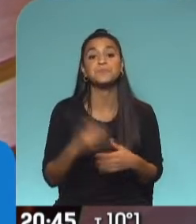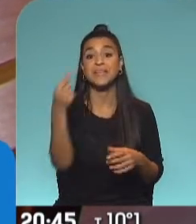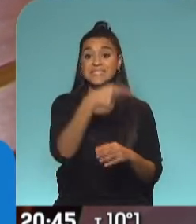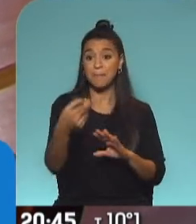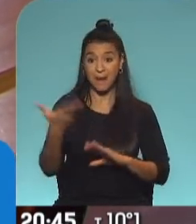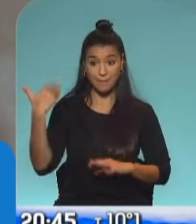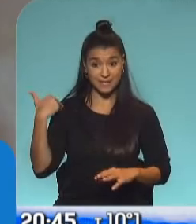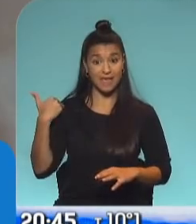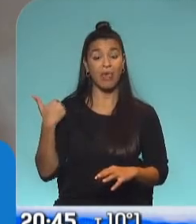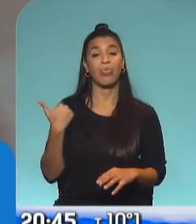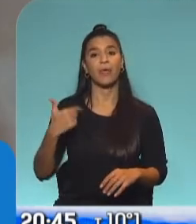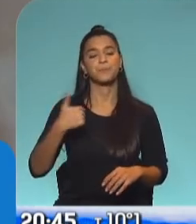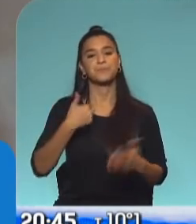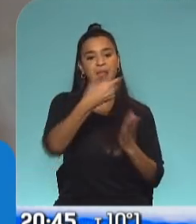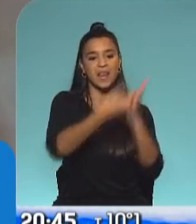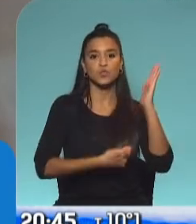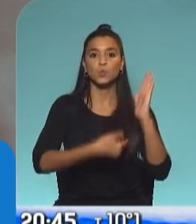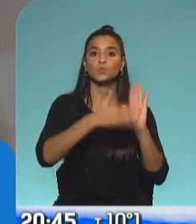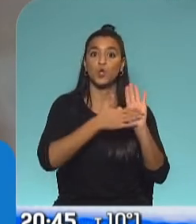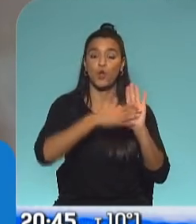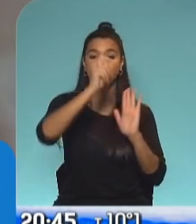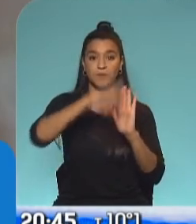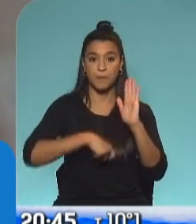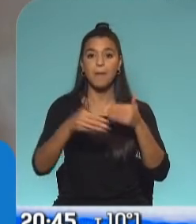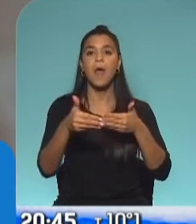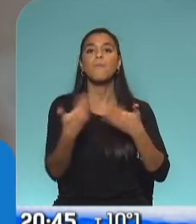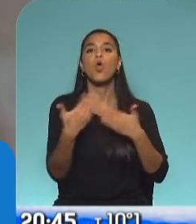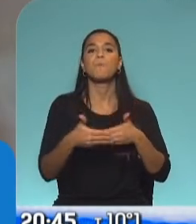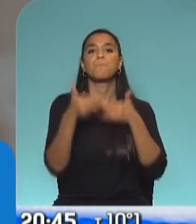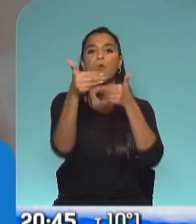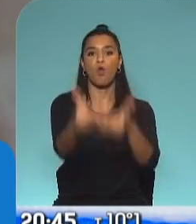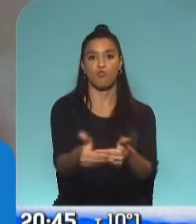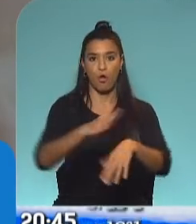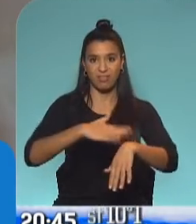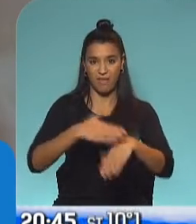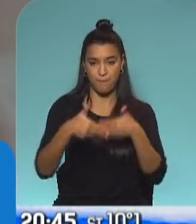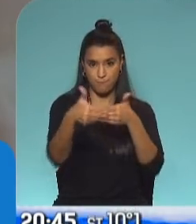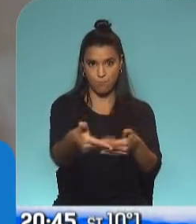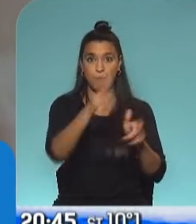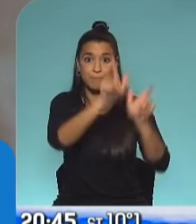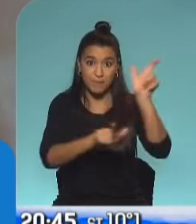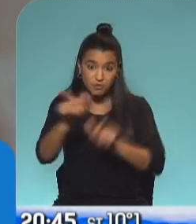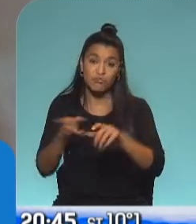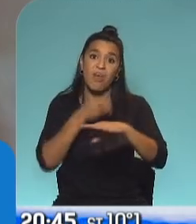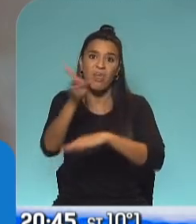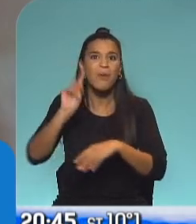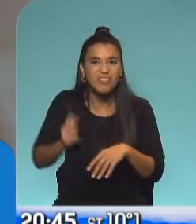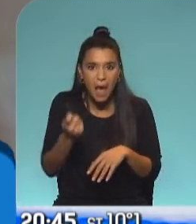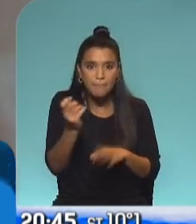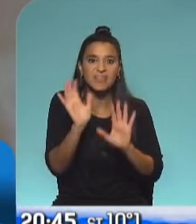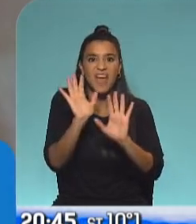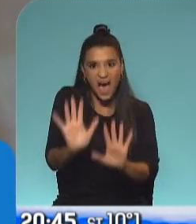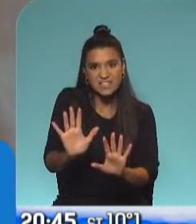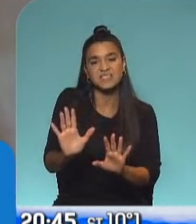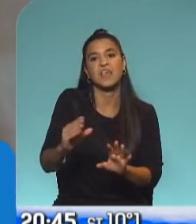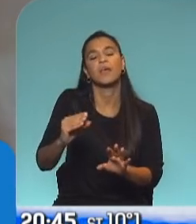semana pasada firmé una resolución para poder disponer una prórroga para que los ciudadanos que tienen que hacer este trámite de fe de vida puedan prorrogar